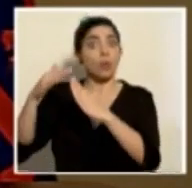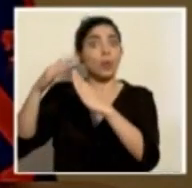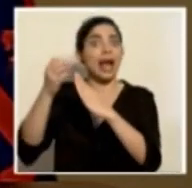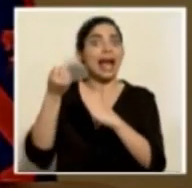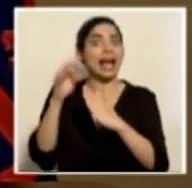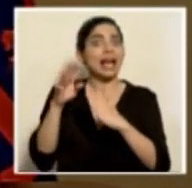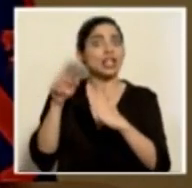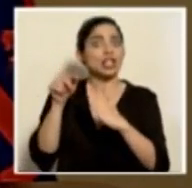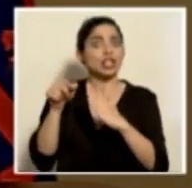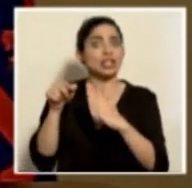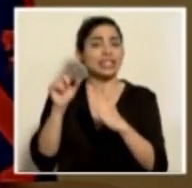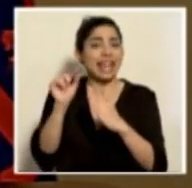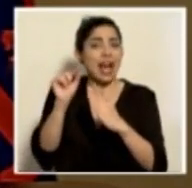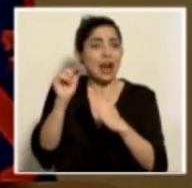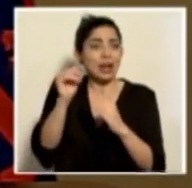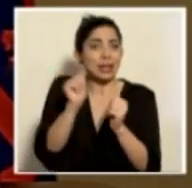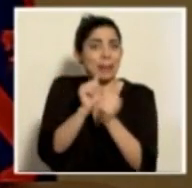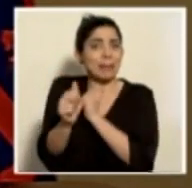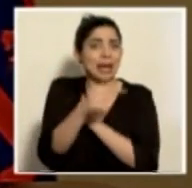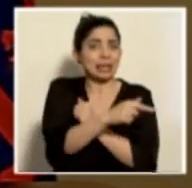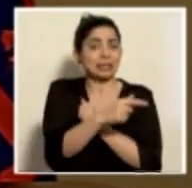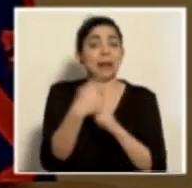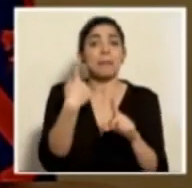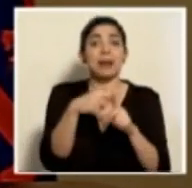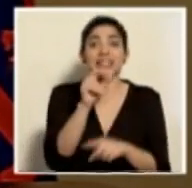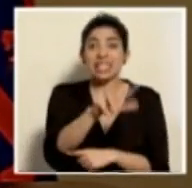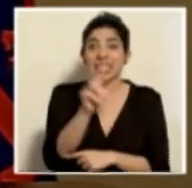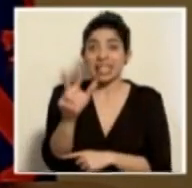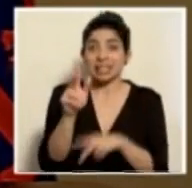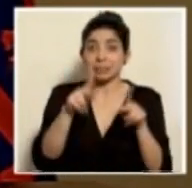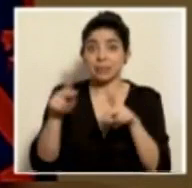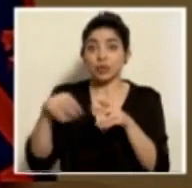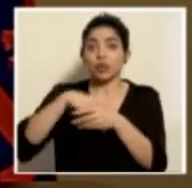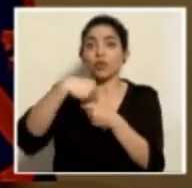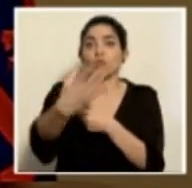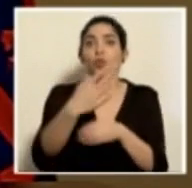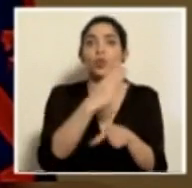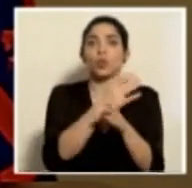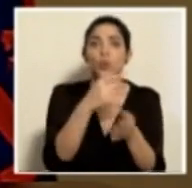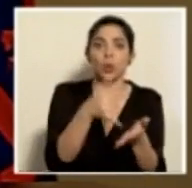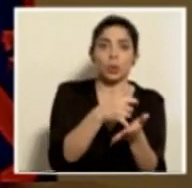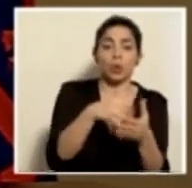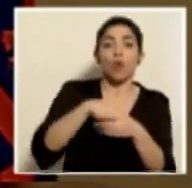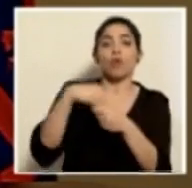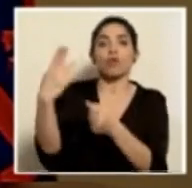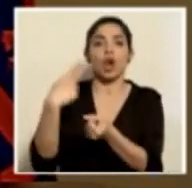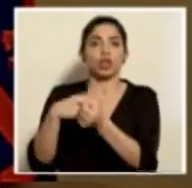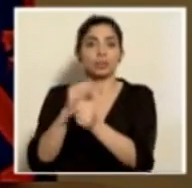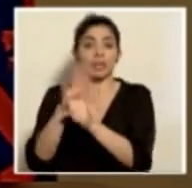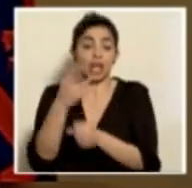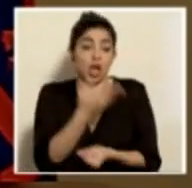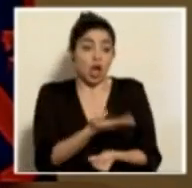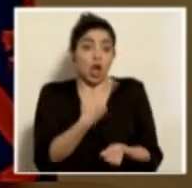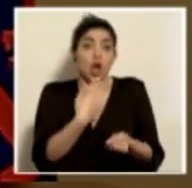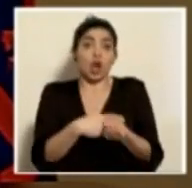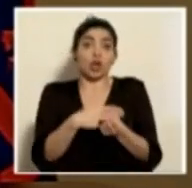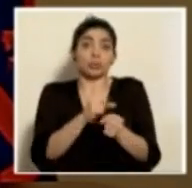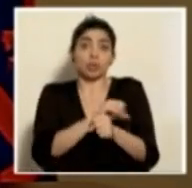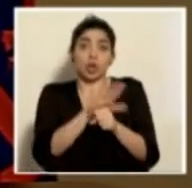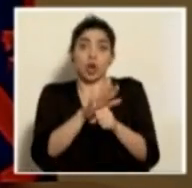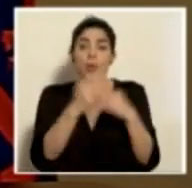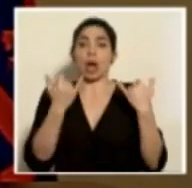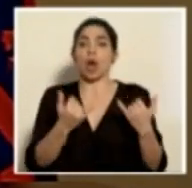14 y luego tenemos 33 pacientes fuera de UCI y fuera de SEACO. SEACO en este momento está